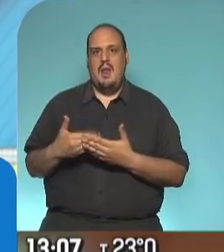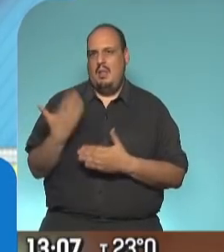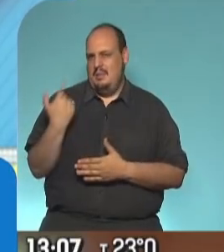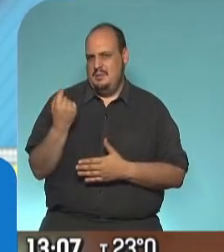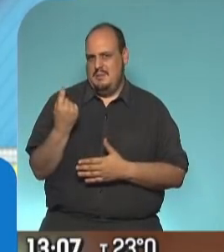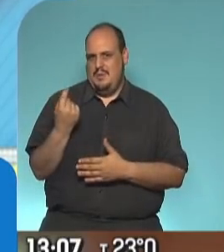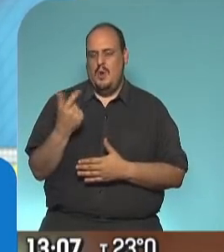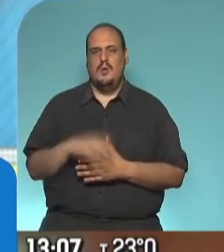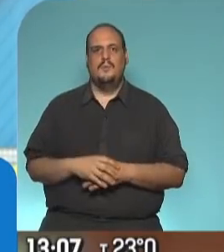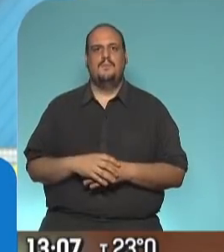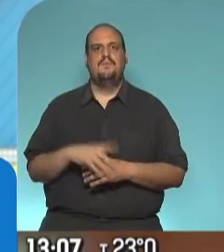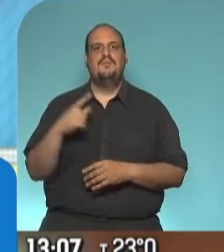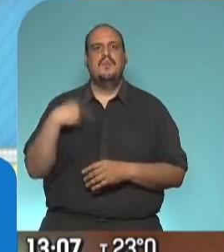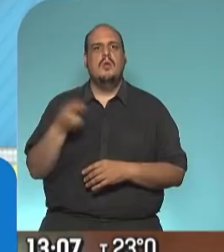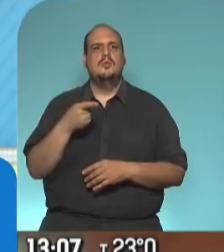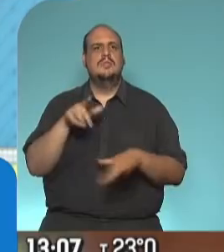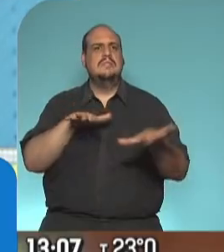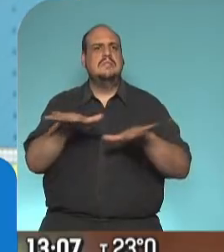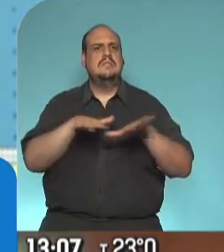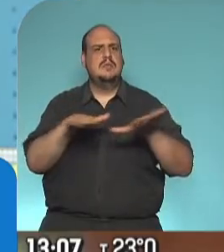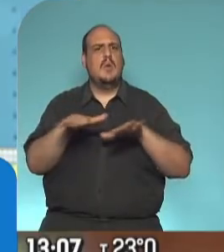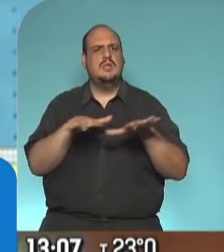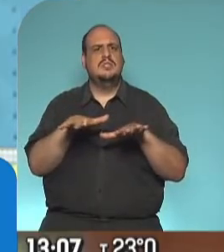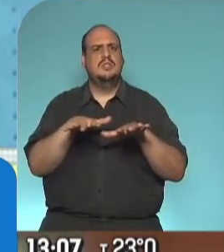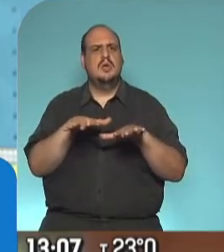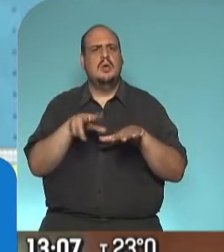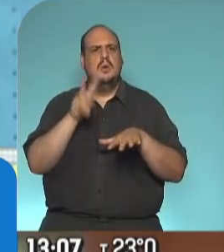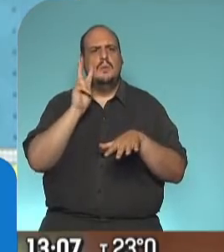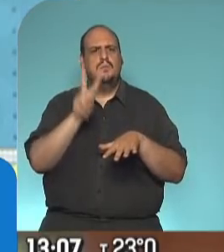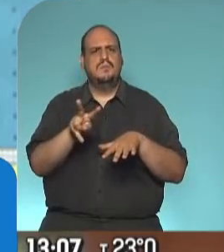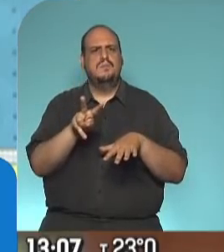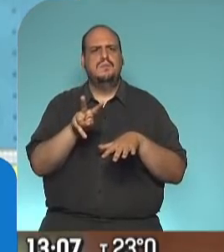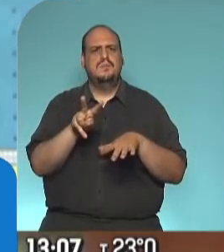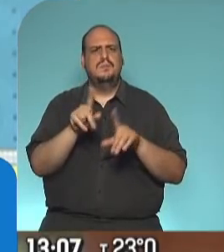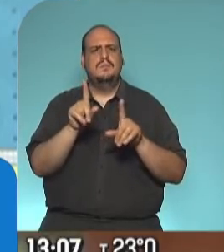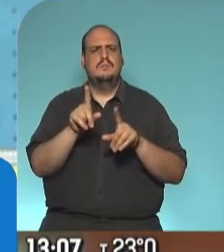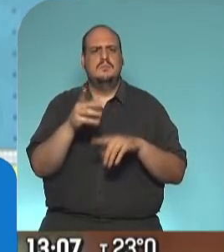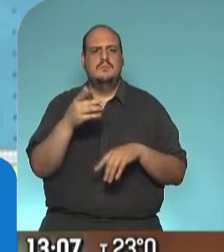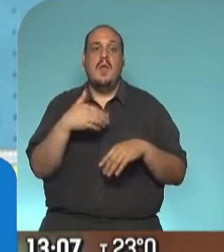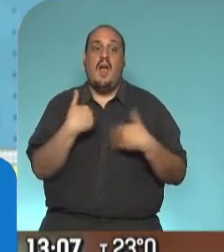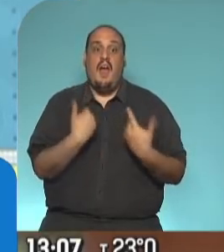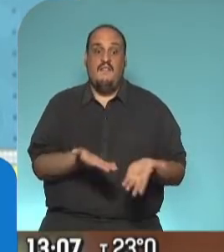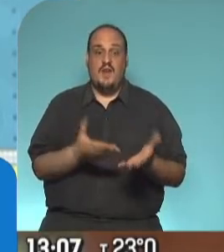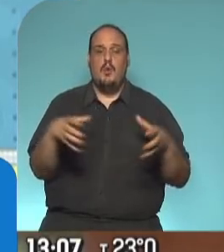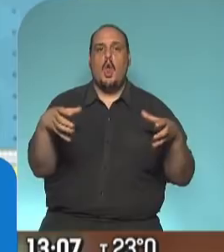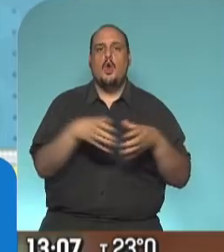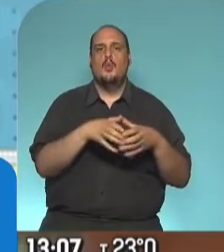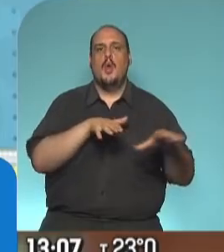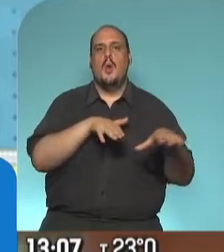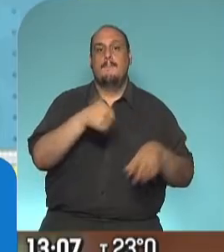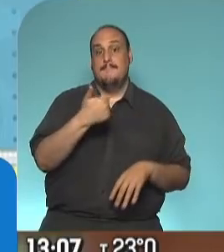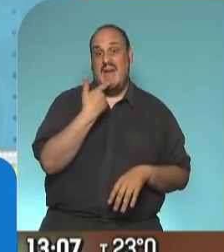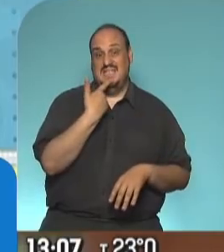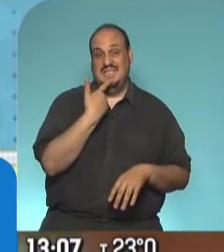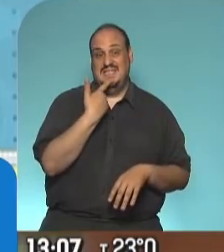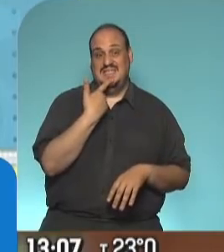recientes, donde tenemos un escenario, podemos empezar a verlas, bastante, lo decíamos recién, ¿no? Favorable para el candidato del Movimiento al